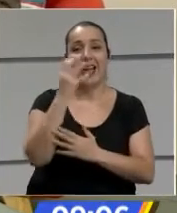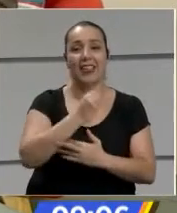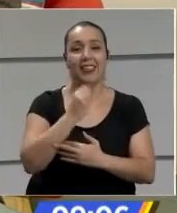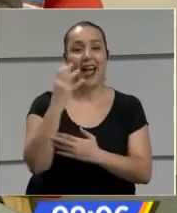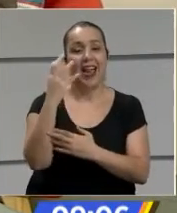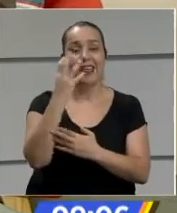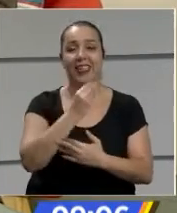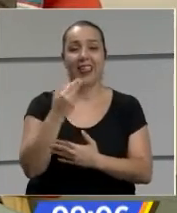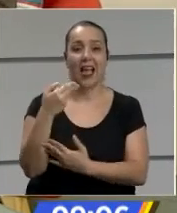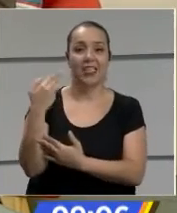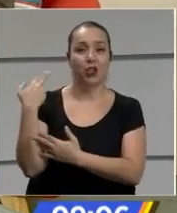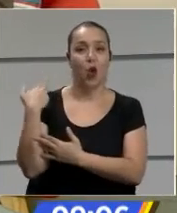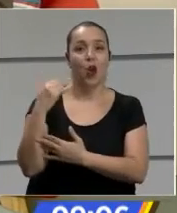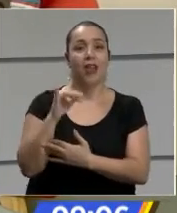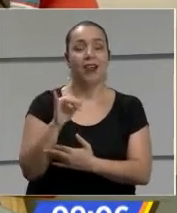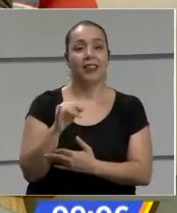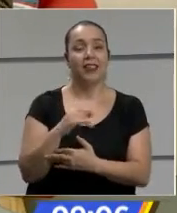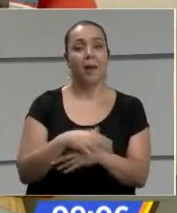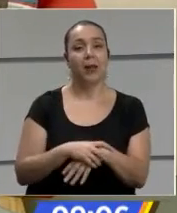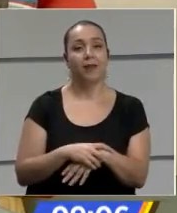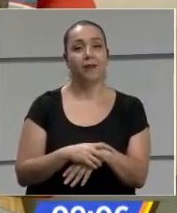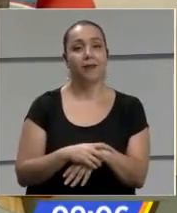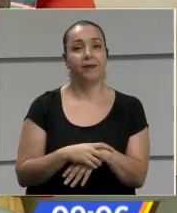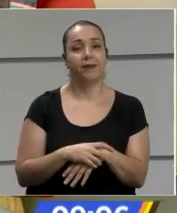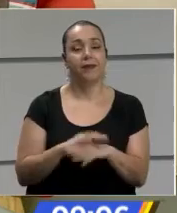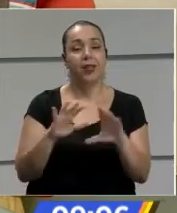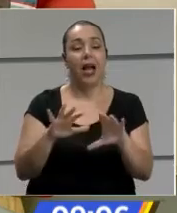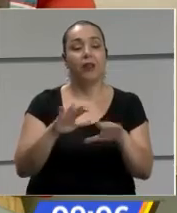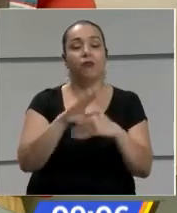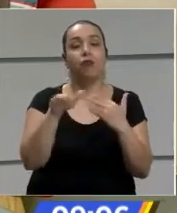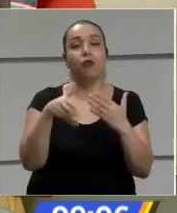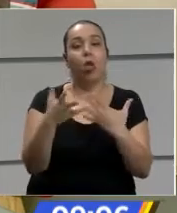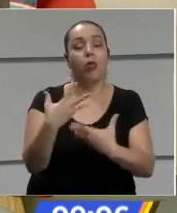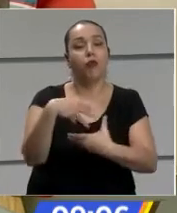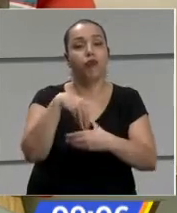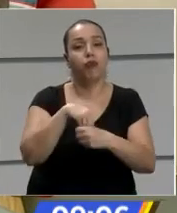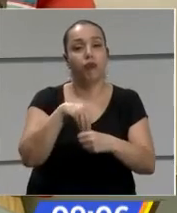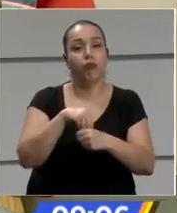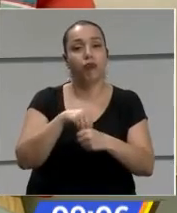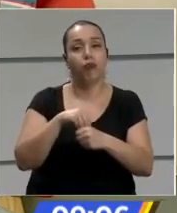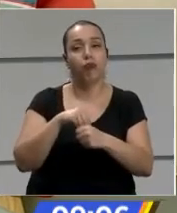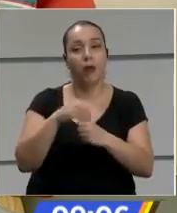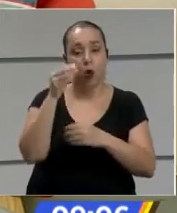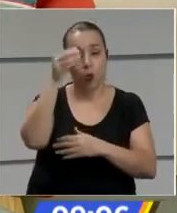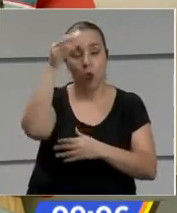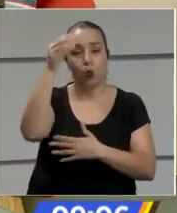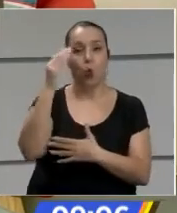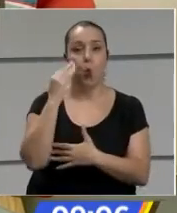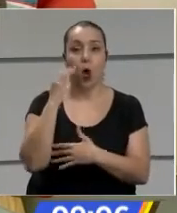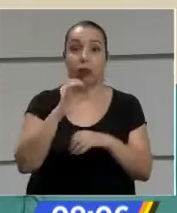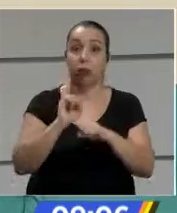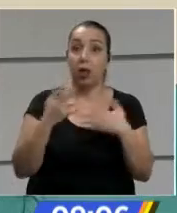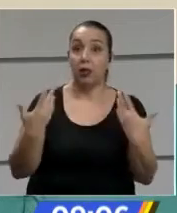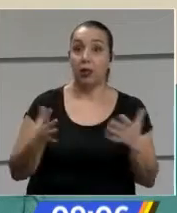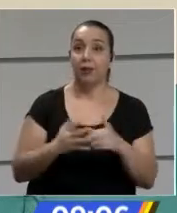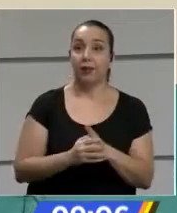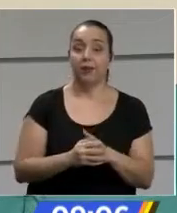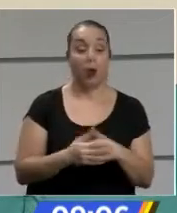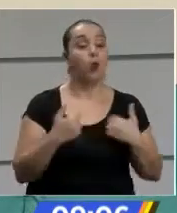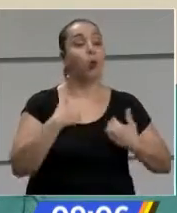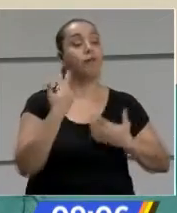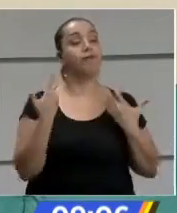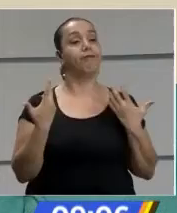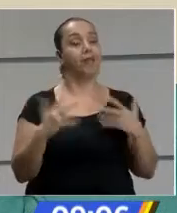linda, linda historia y también pues todo lo que se refiere a la parte cultural afrocaribeña. Bueno, pues para